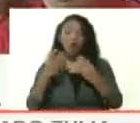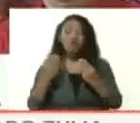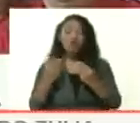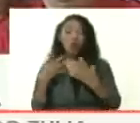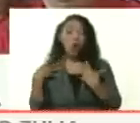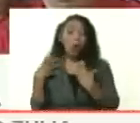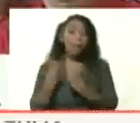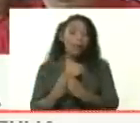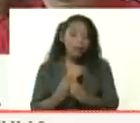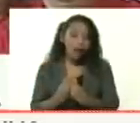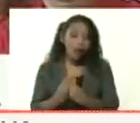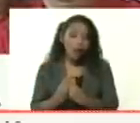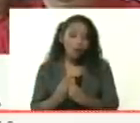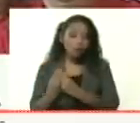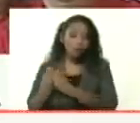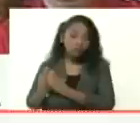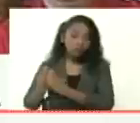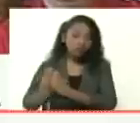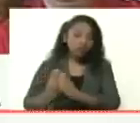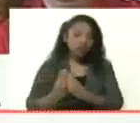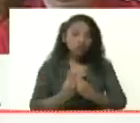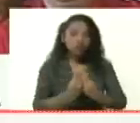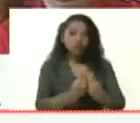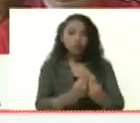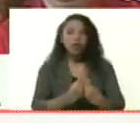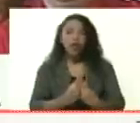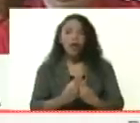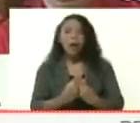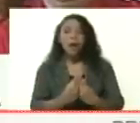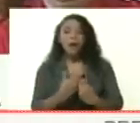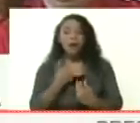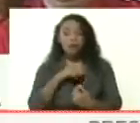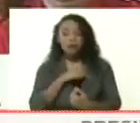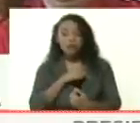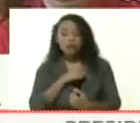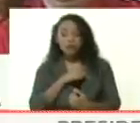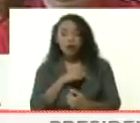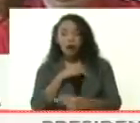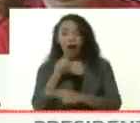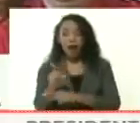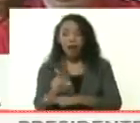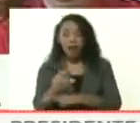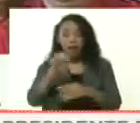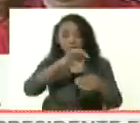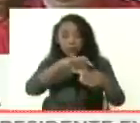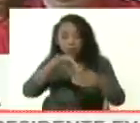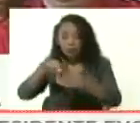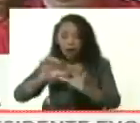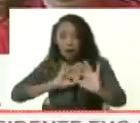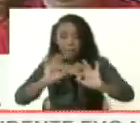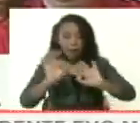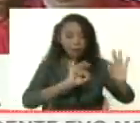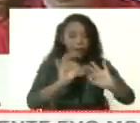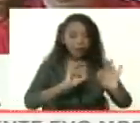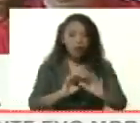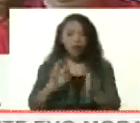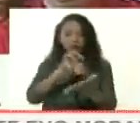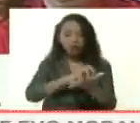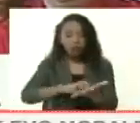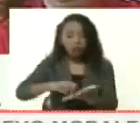compañeros nos han acompañado y ha estado con nosotros ya en la siembra, en la preparación, en la